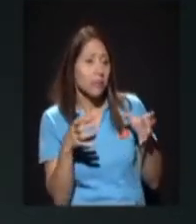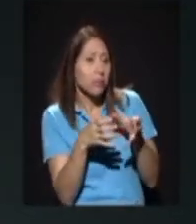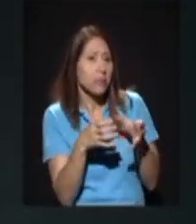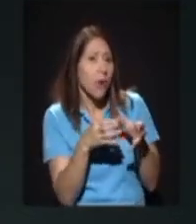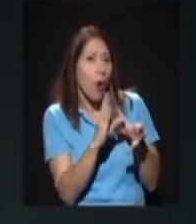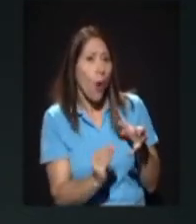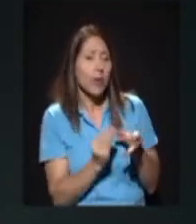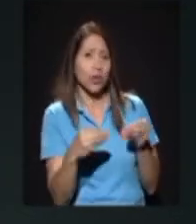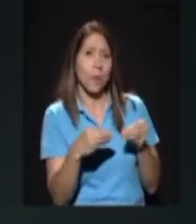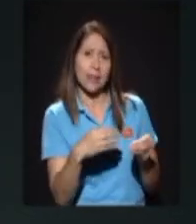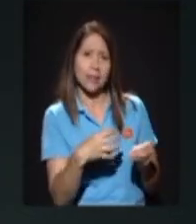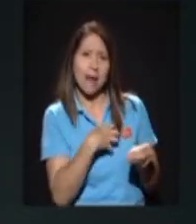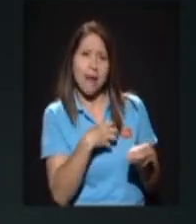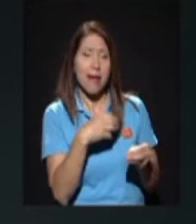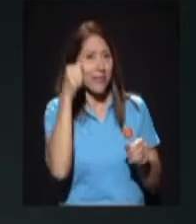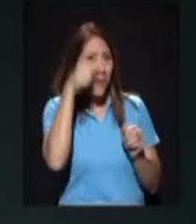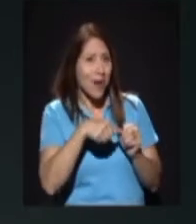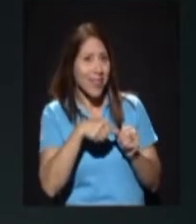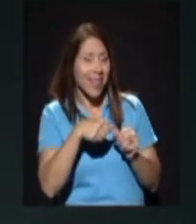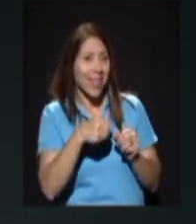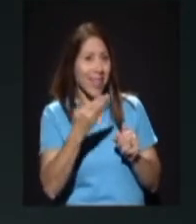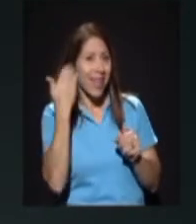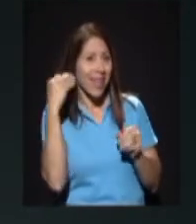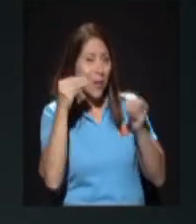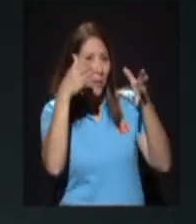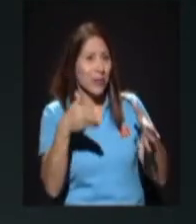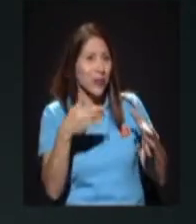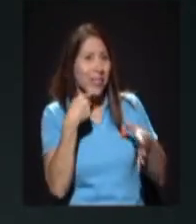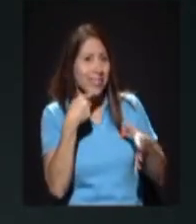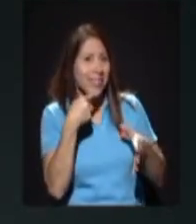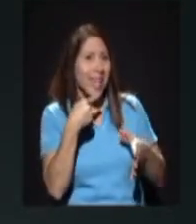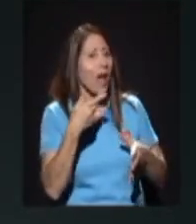que el profesor decía de cuando él era joven,